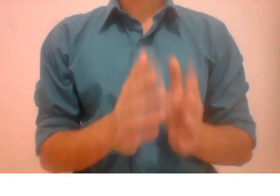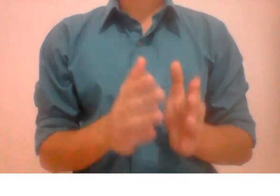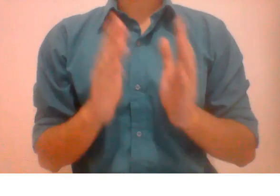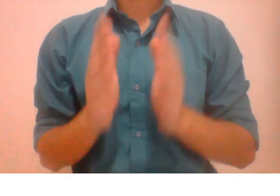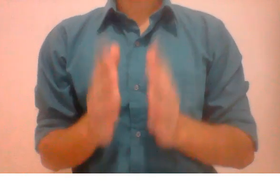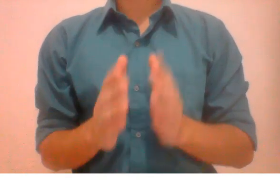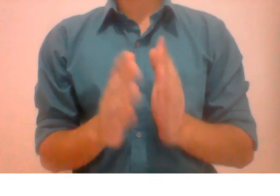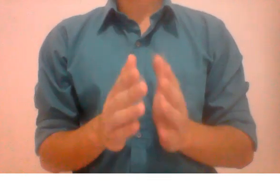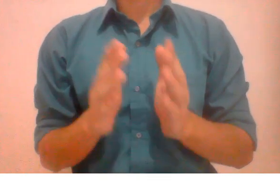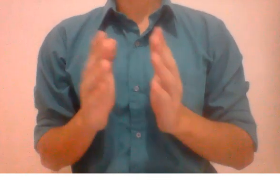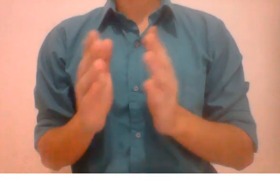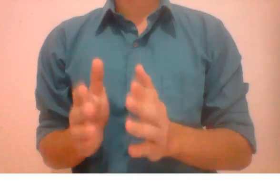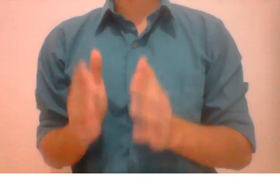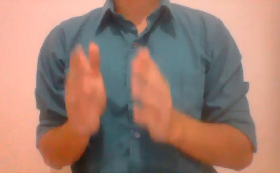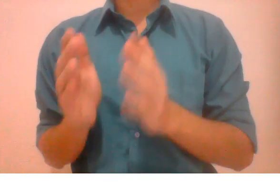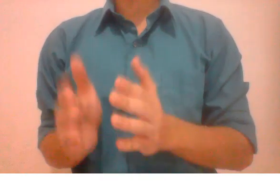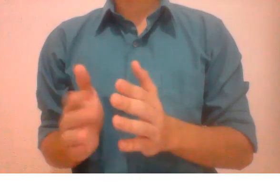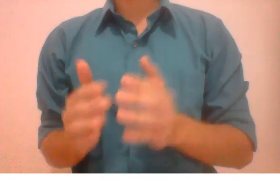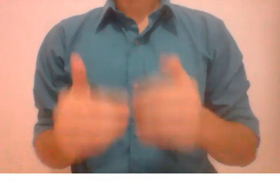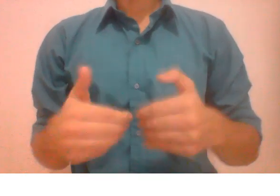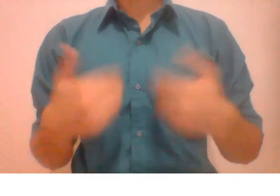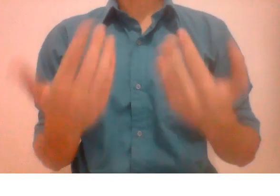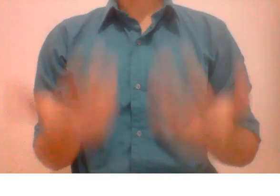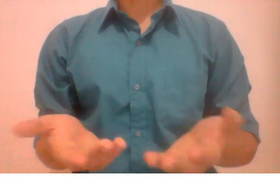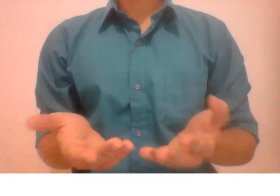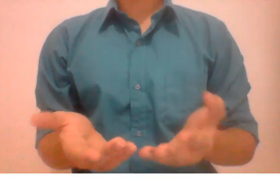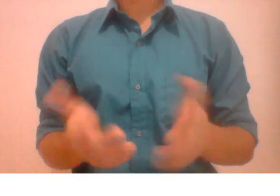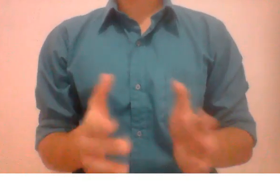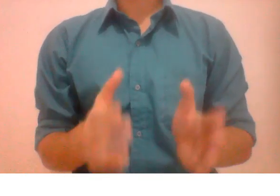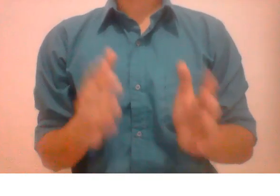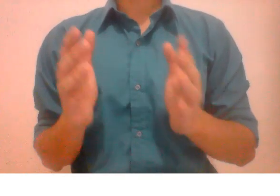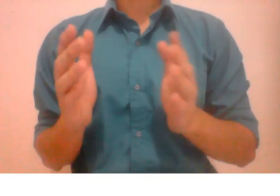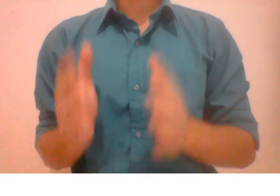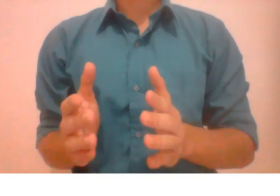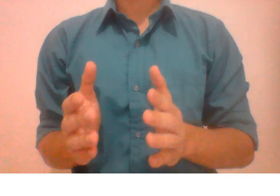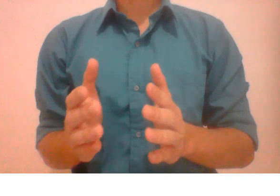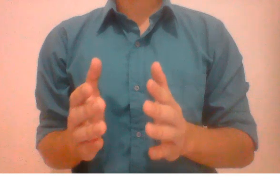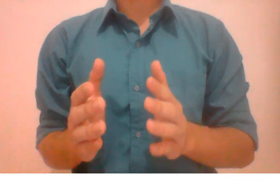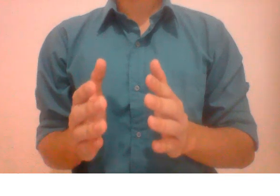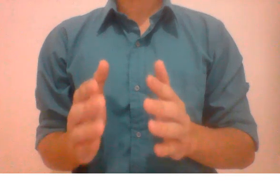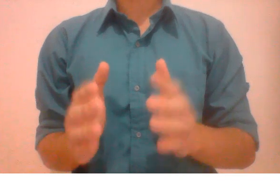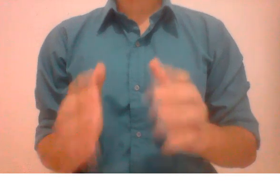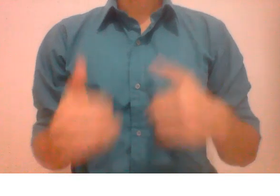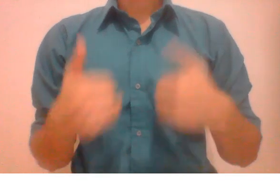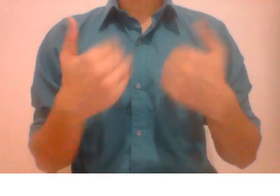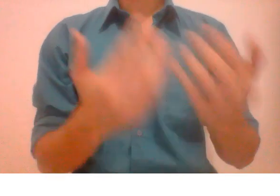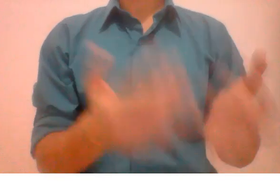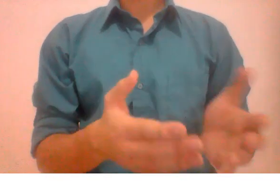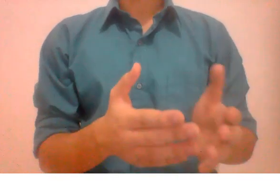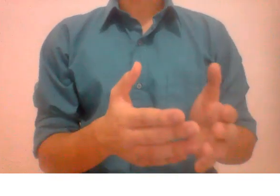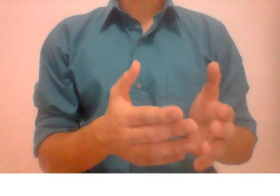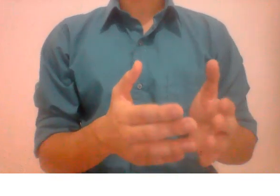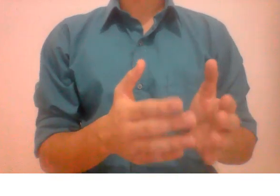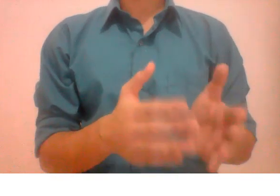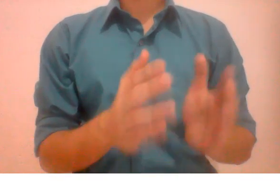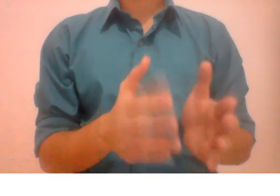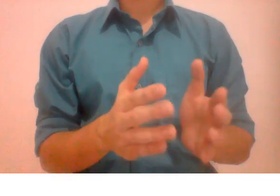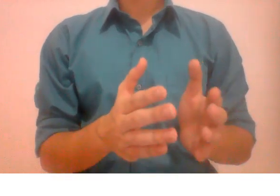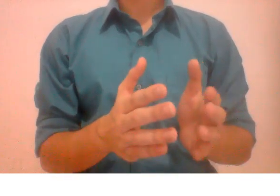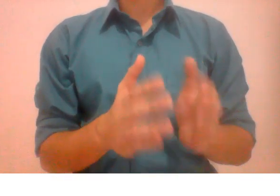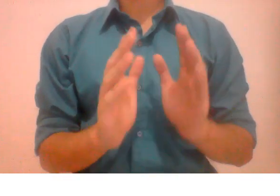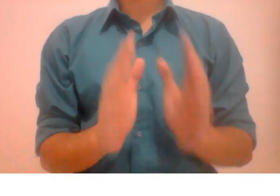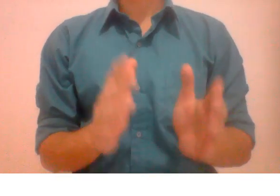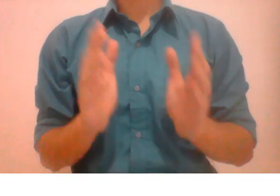tema de campañas contra Andrés Manuel López Obrador, con el objetivo de, bueno, posicionar a su candidato y dejar en muy mal parado a los